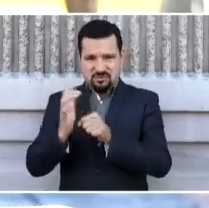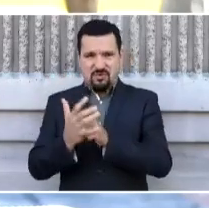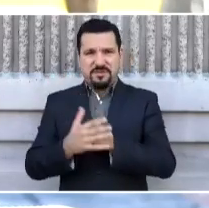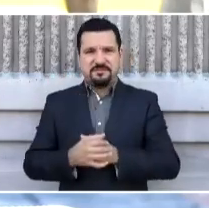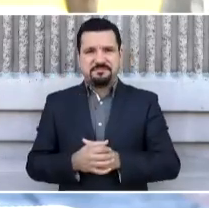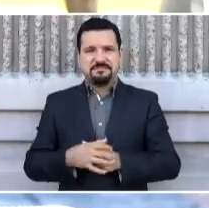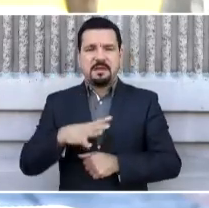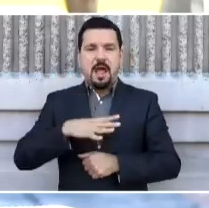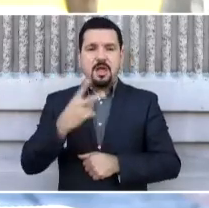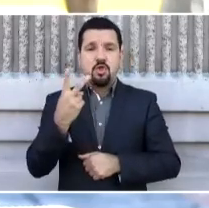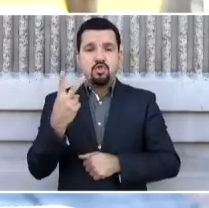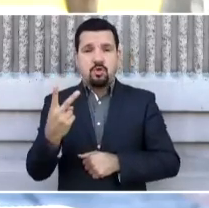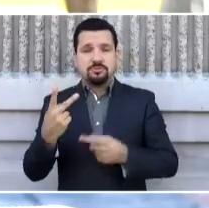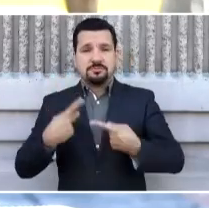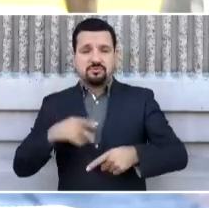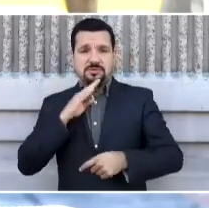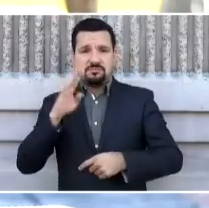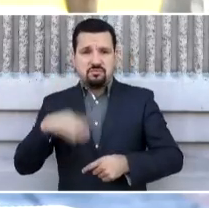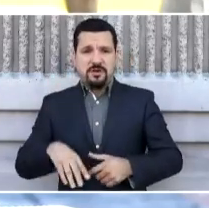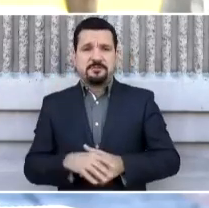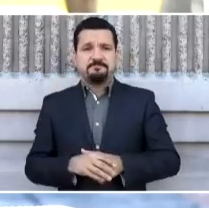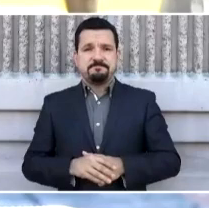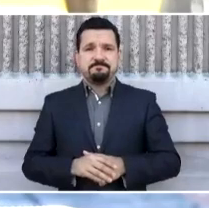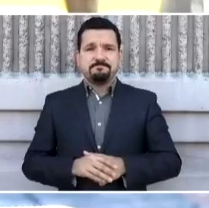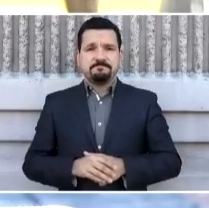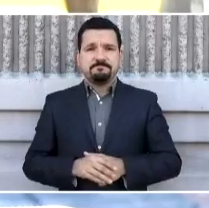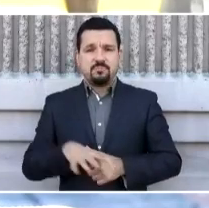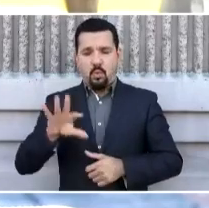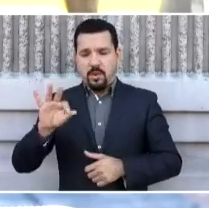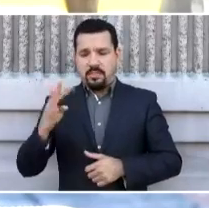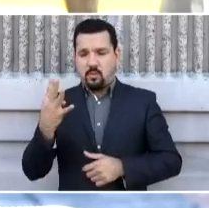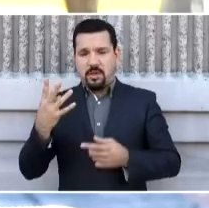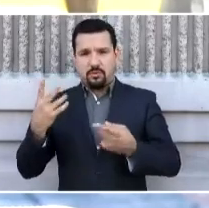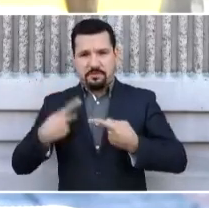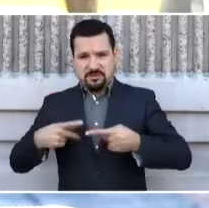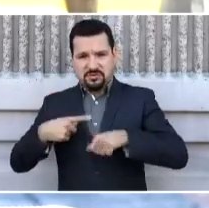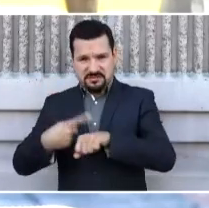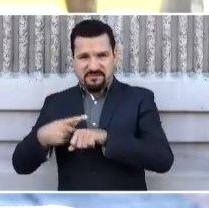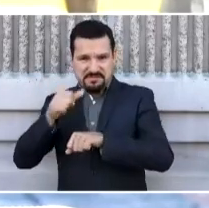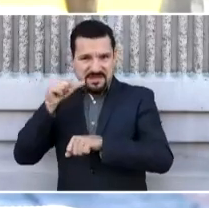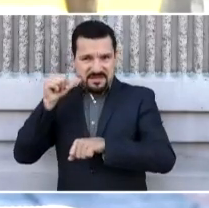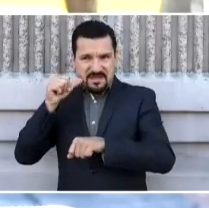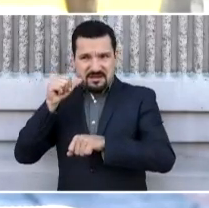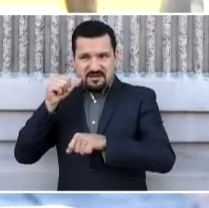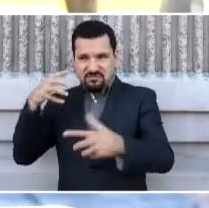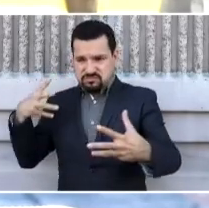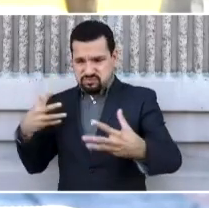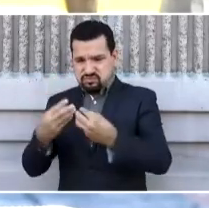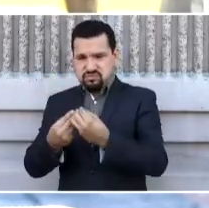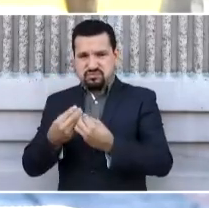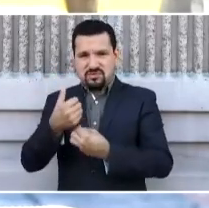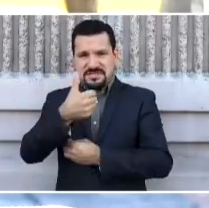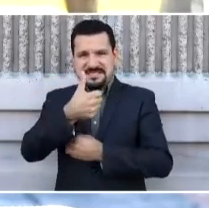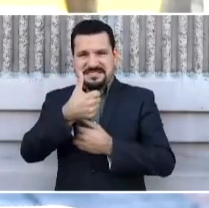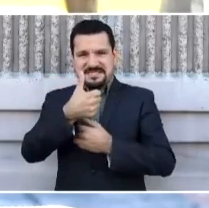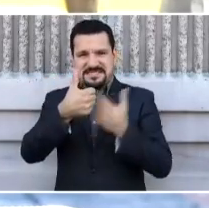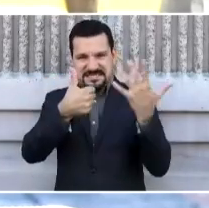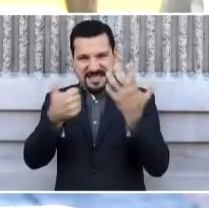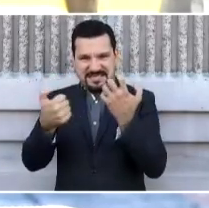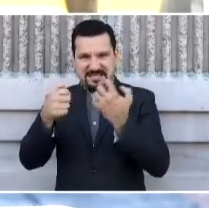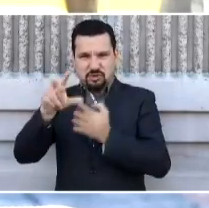incluyendo 2 defunciones. Con estos 44 casos, el Estado ha acumulado